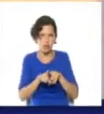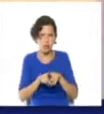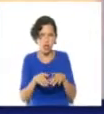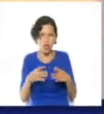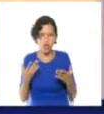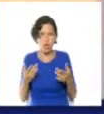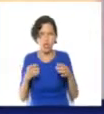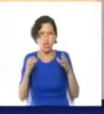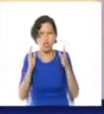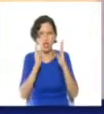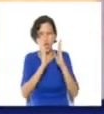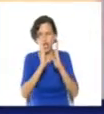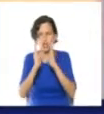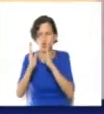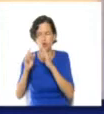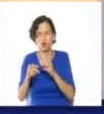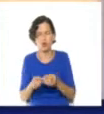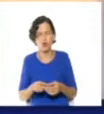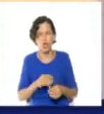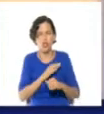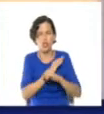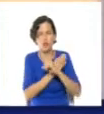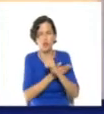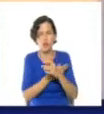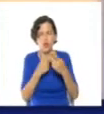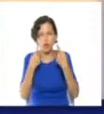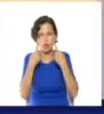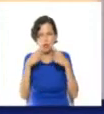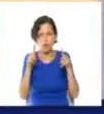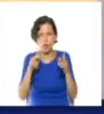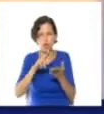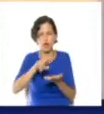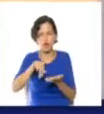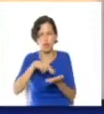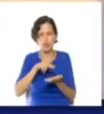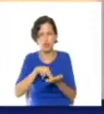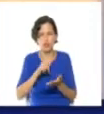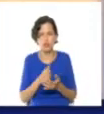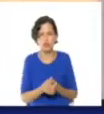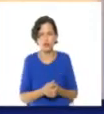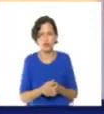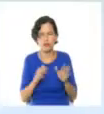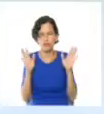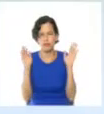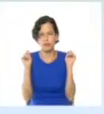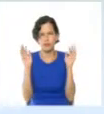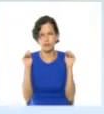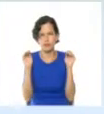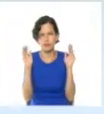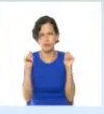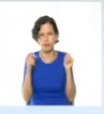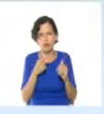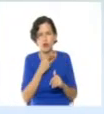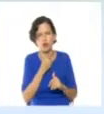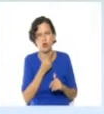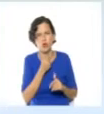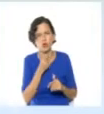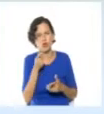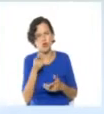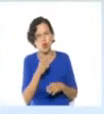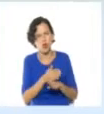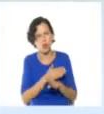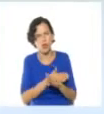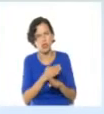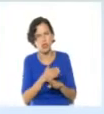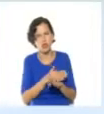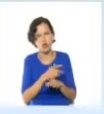que es la estructura del poder público nacional. Con esta me despido, ha sido un placer estar nuevamente